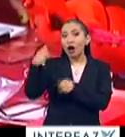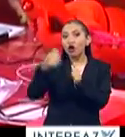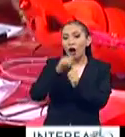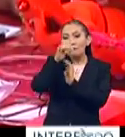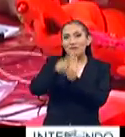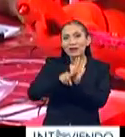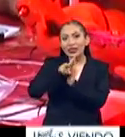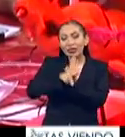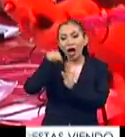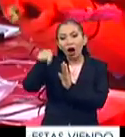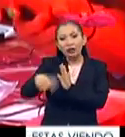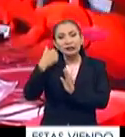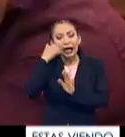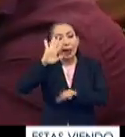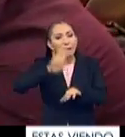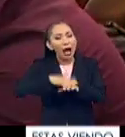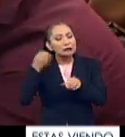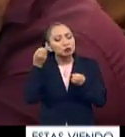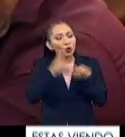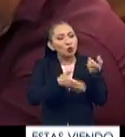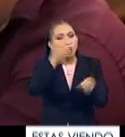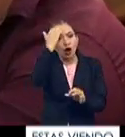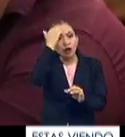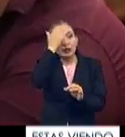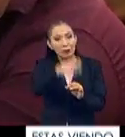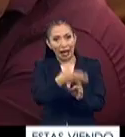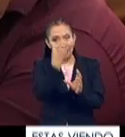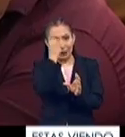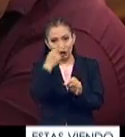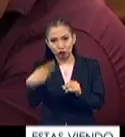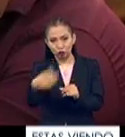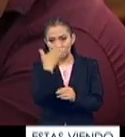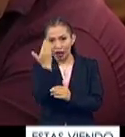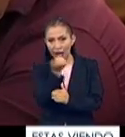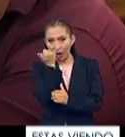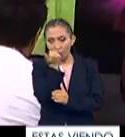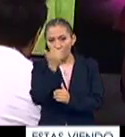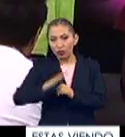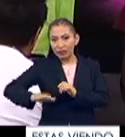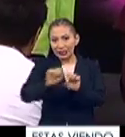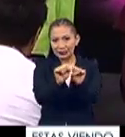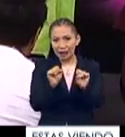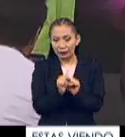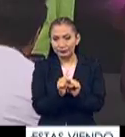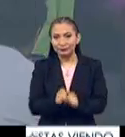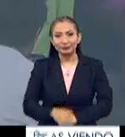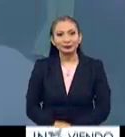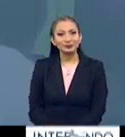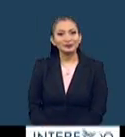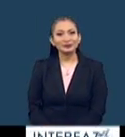través de videos busca reforzar el conocimiento adquirido por sus estudiantes en el aula de clases.